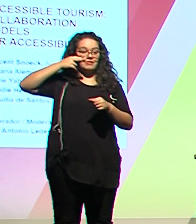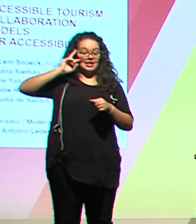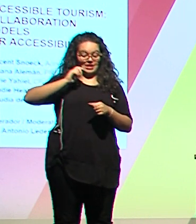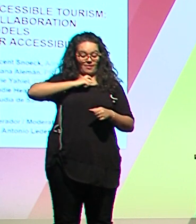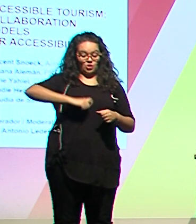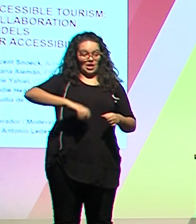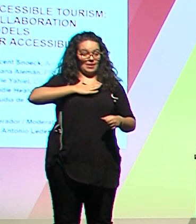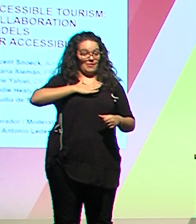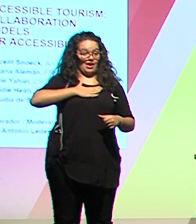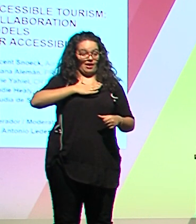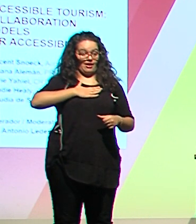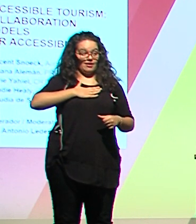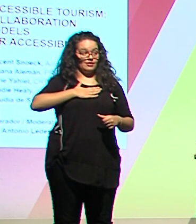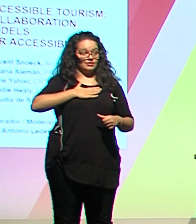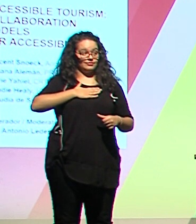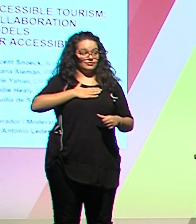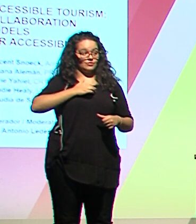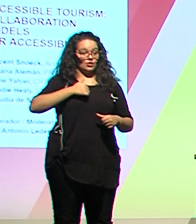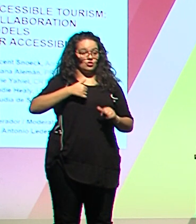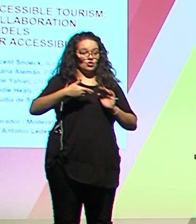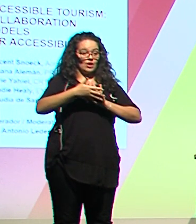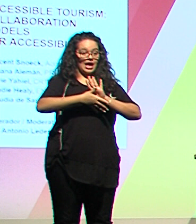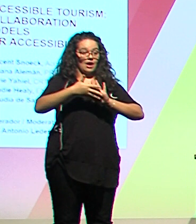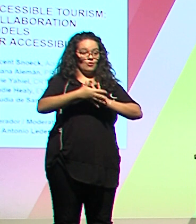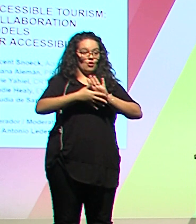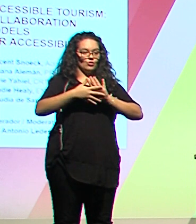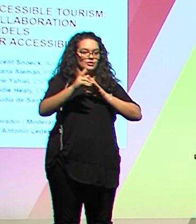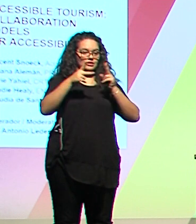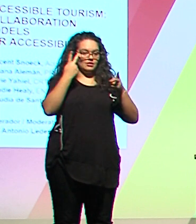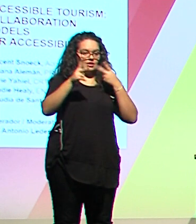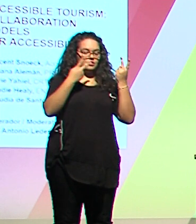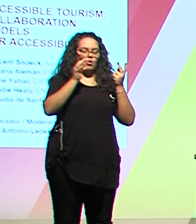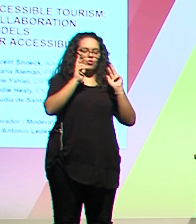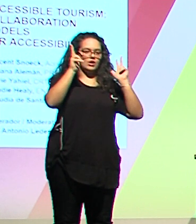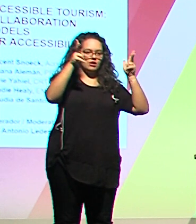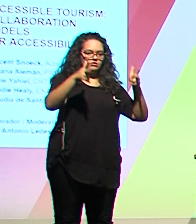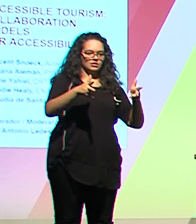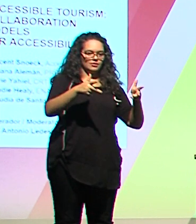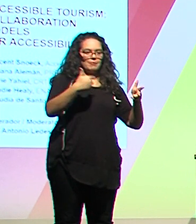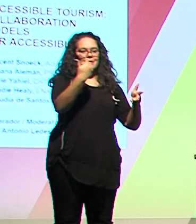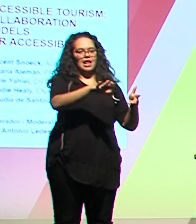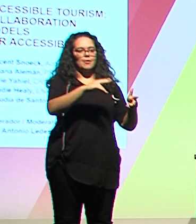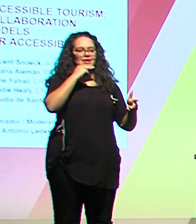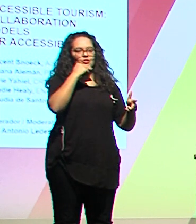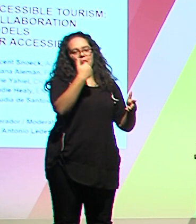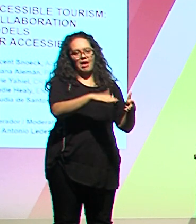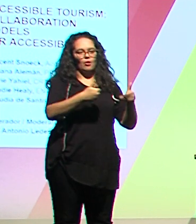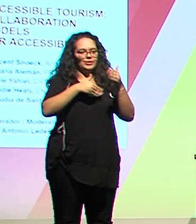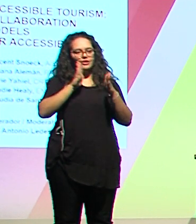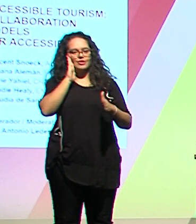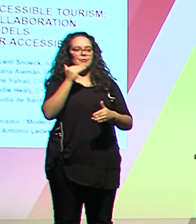personal, yo cuando hablo con un restaurador, con un señor del hotel que tiene mal hecho el cuarto de baño o la habitación, etcétera,